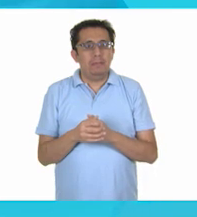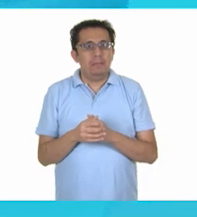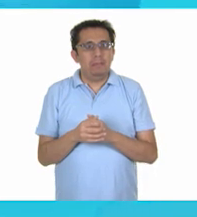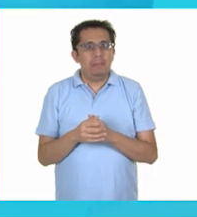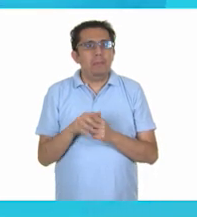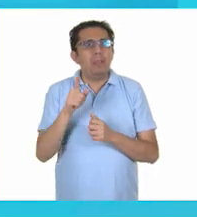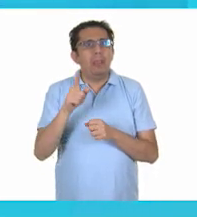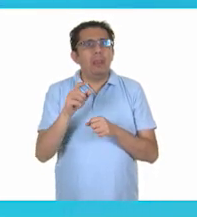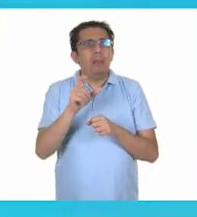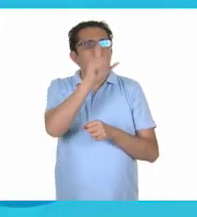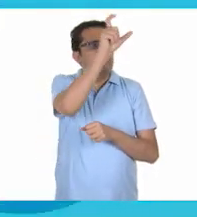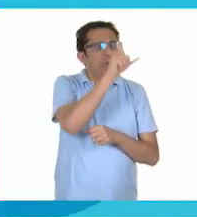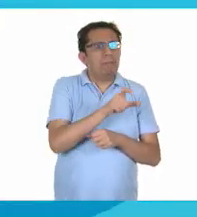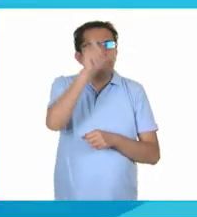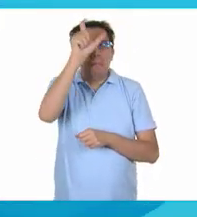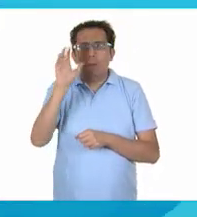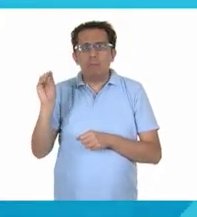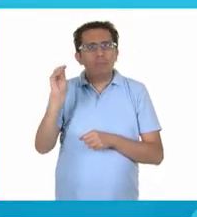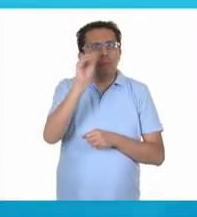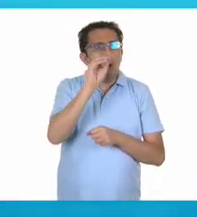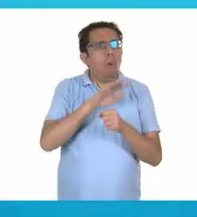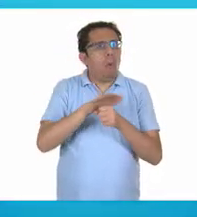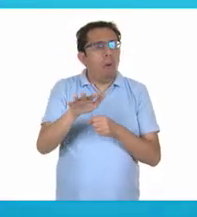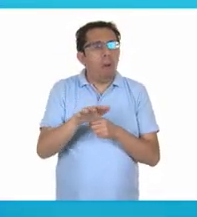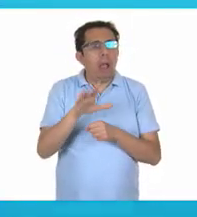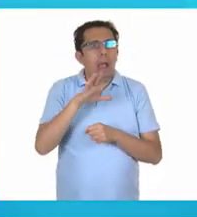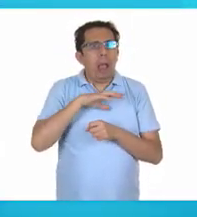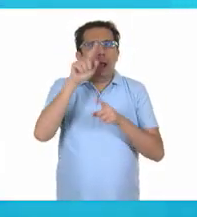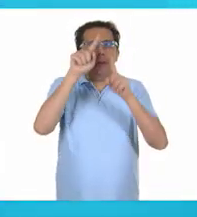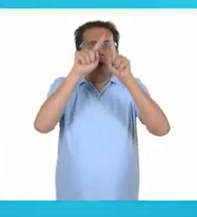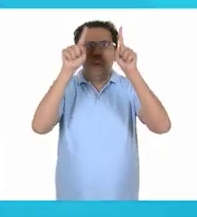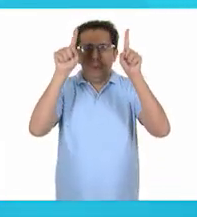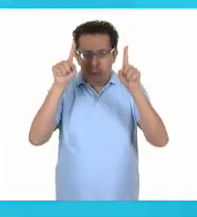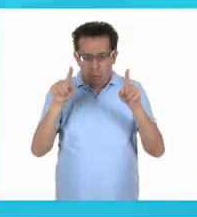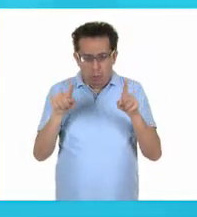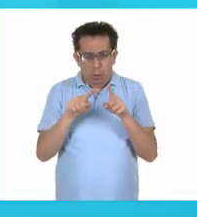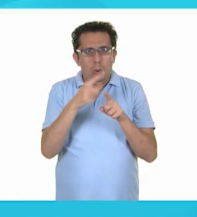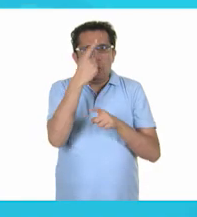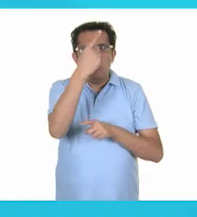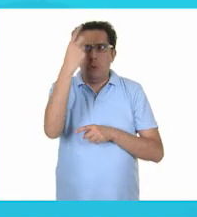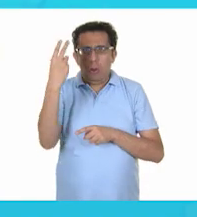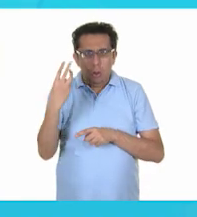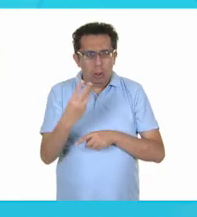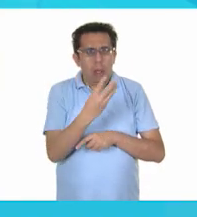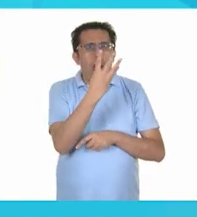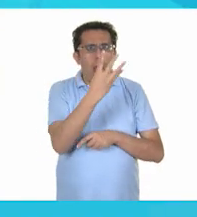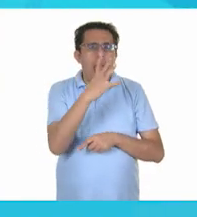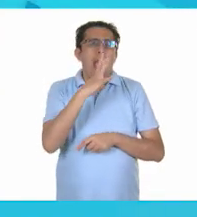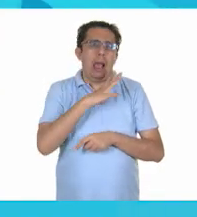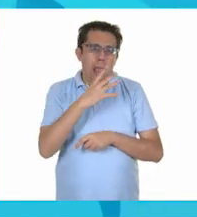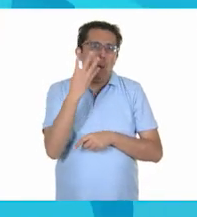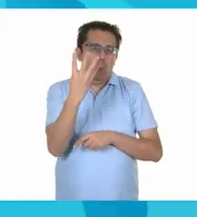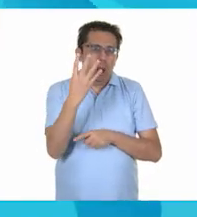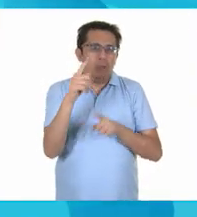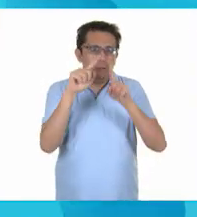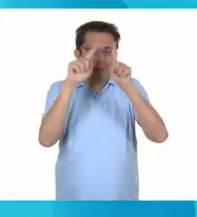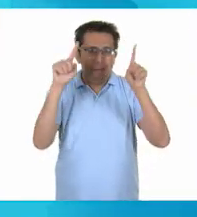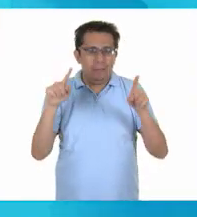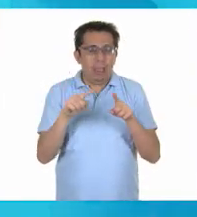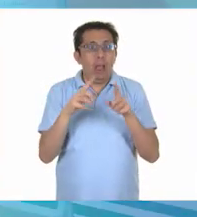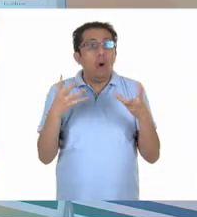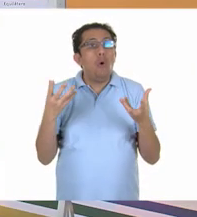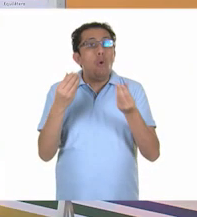¿En dónde va? Este tiene cuatro lados, ¿lo podemos ver? Por lo tanto, va con